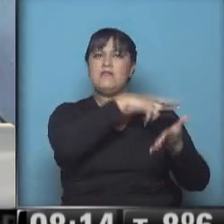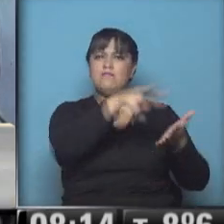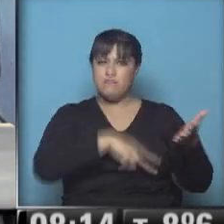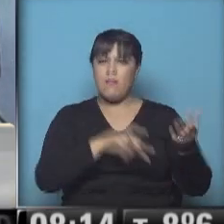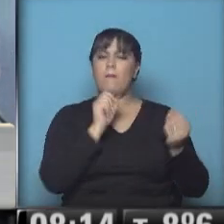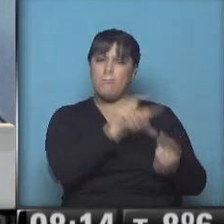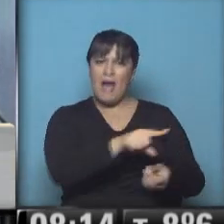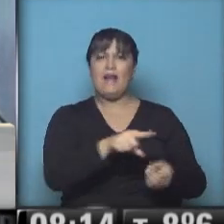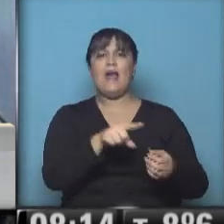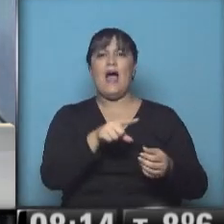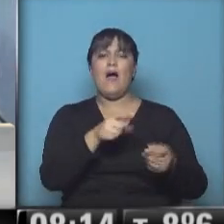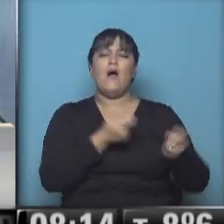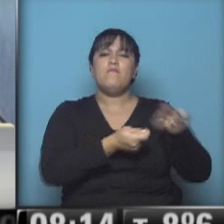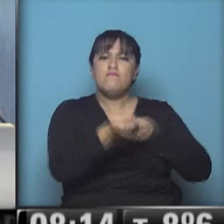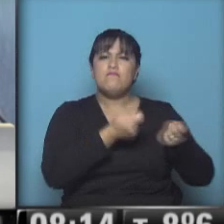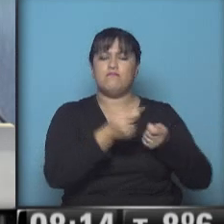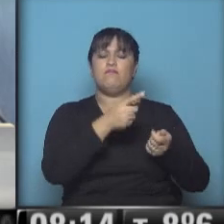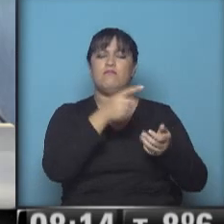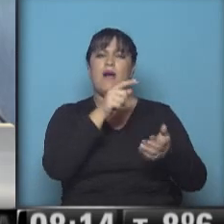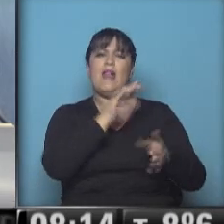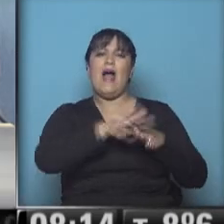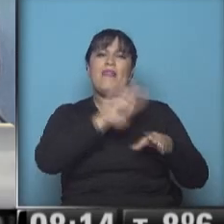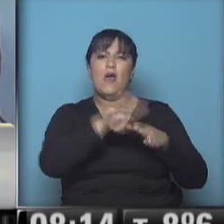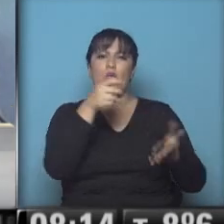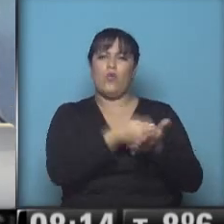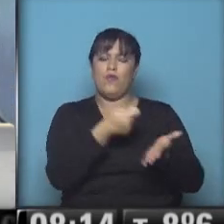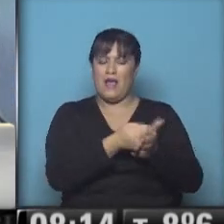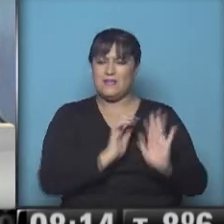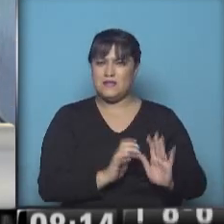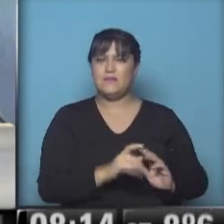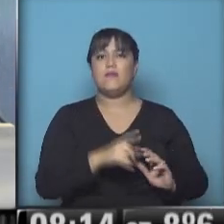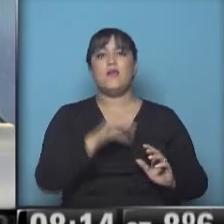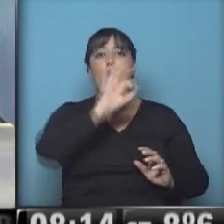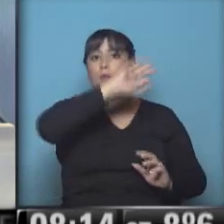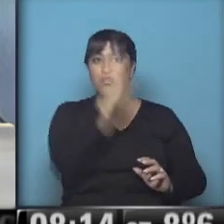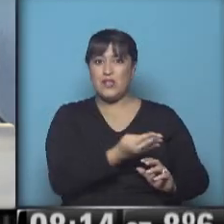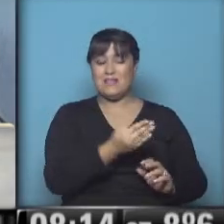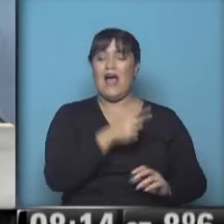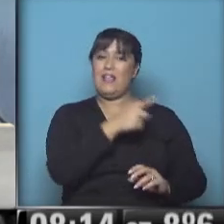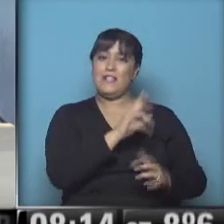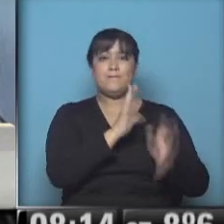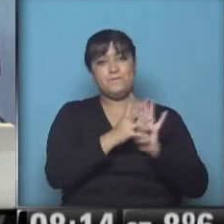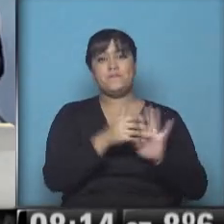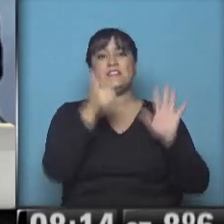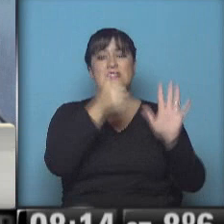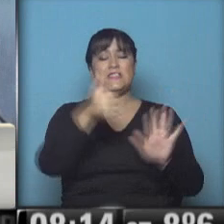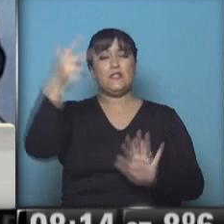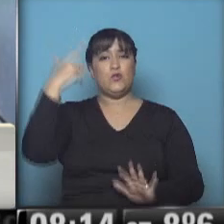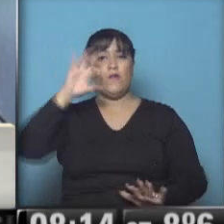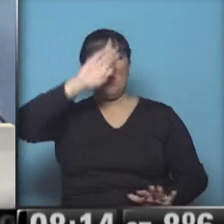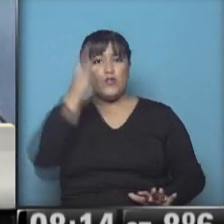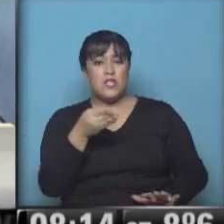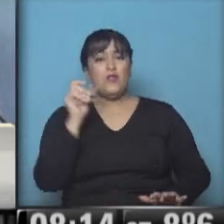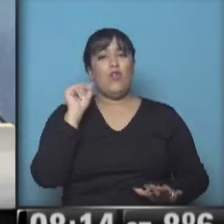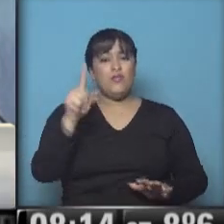mecanismo de regulación para el proceso de reestructuración de deuda soberana un porcentaje equivalente al 69 por de